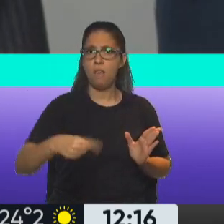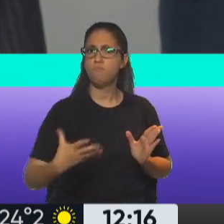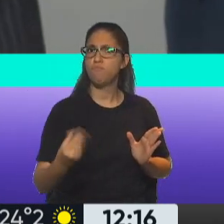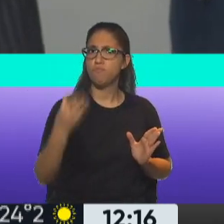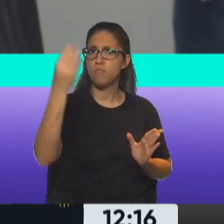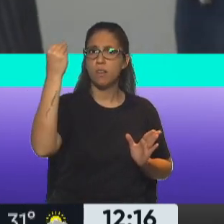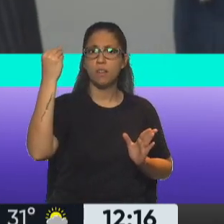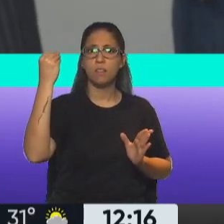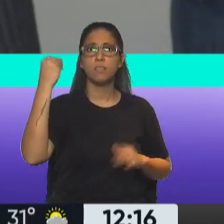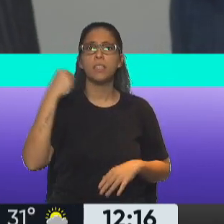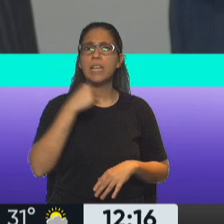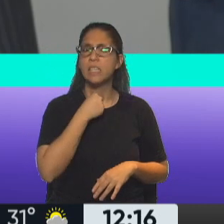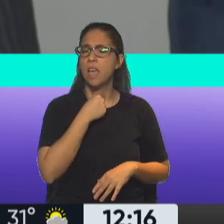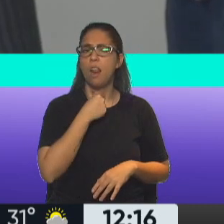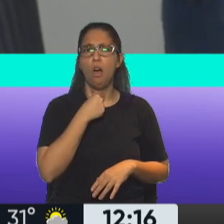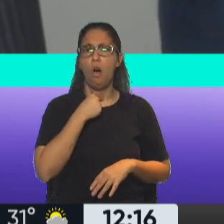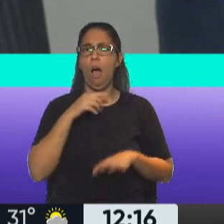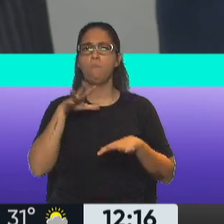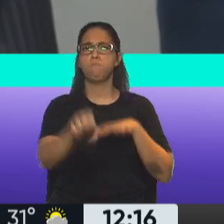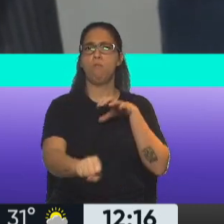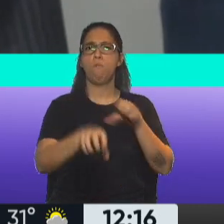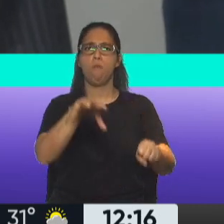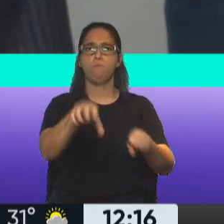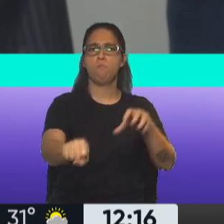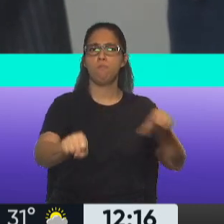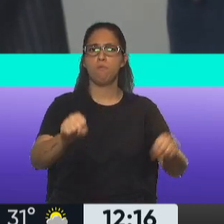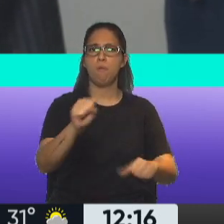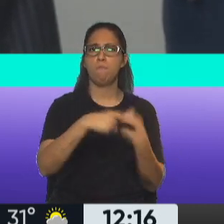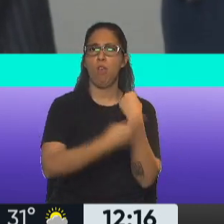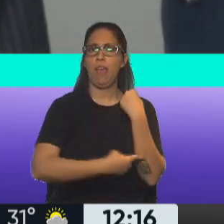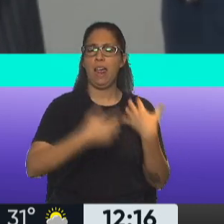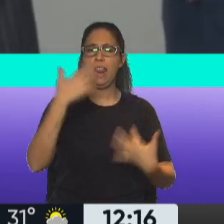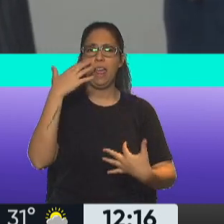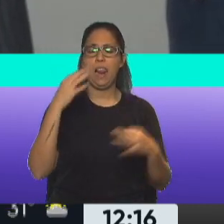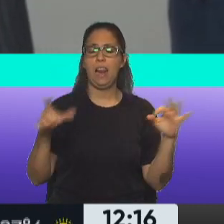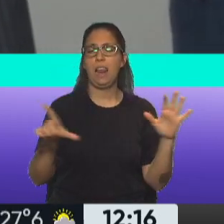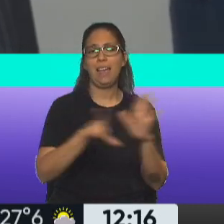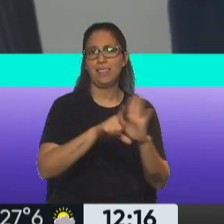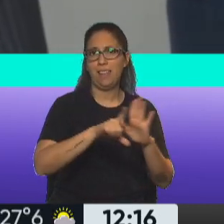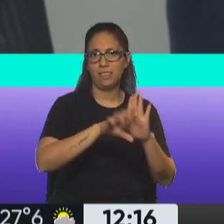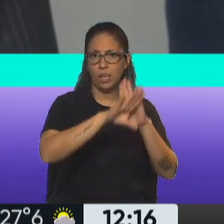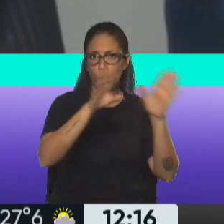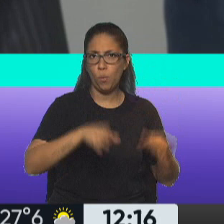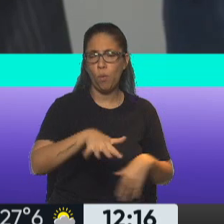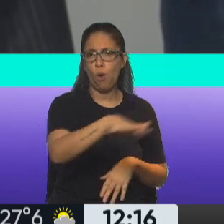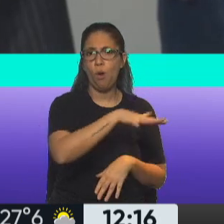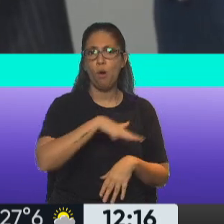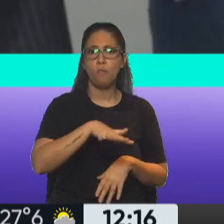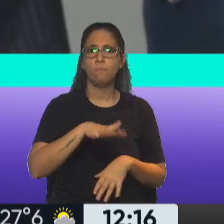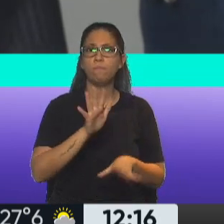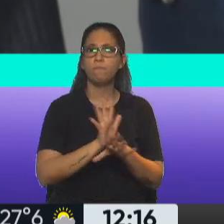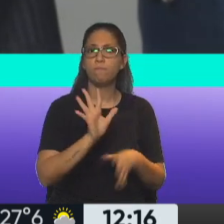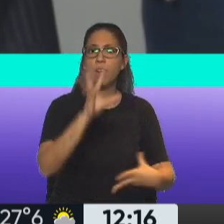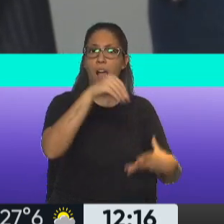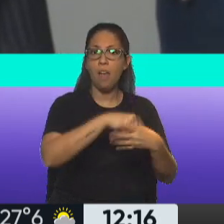de avasallamiento a este poder, el poder legislativo y sobre todo en lo que tiene que ver con la